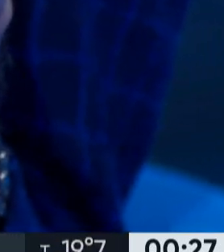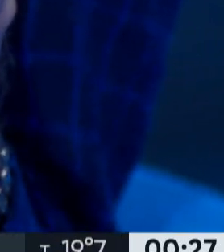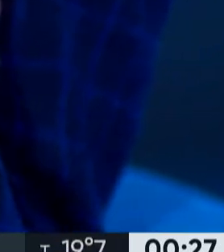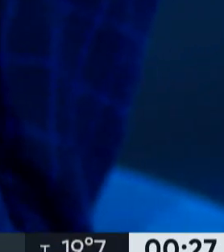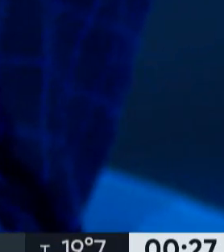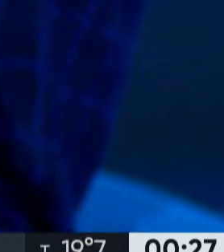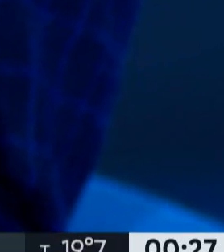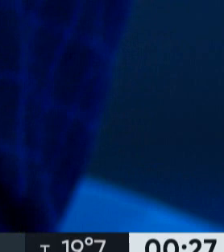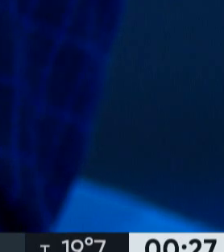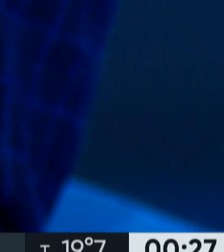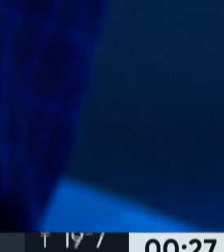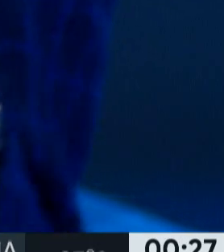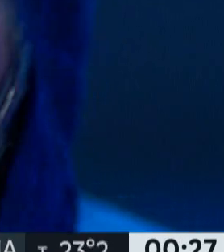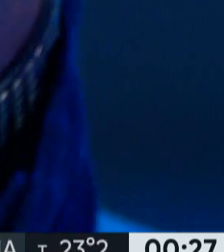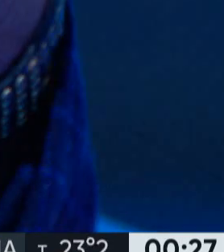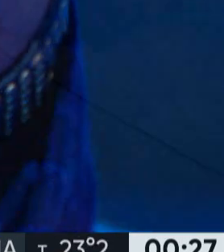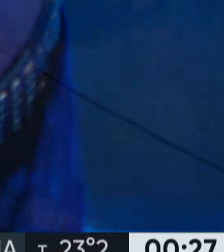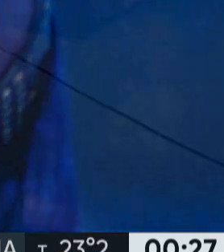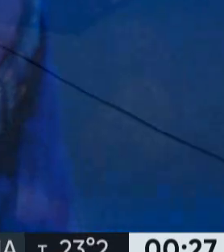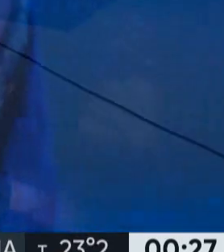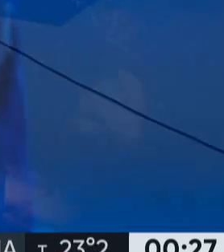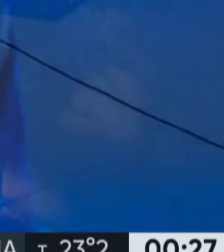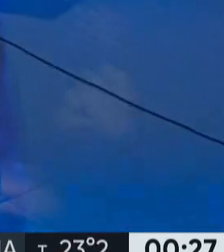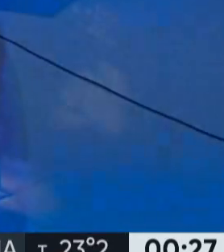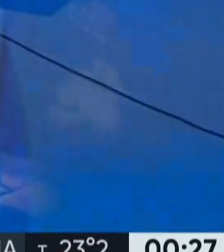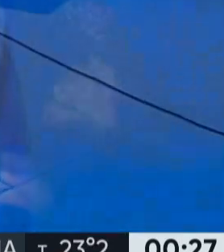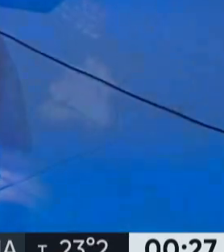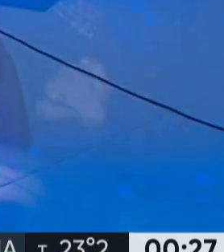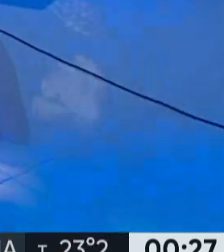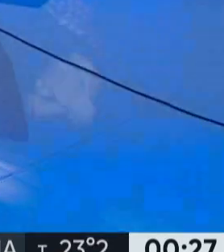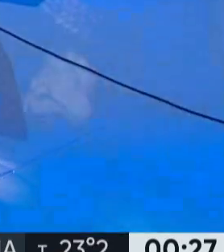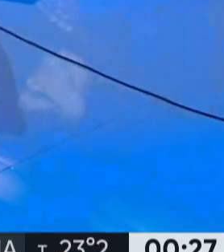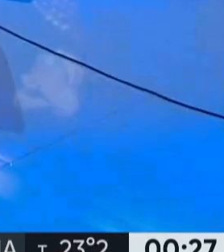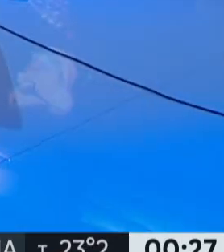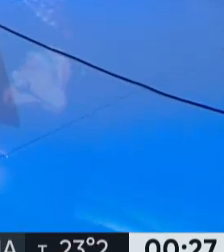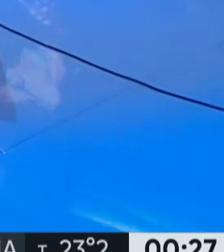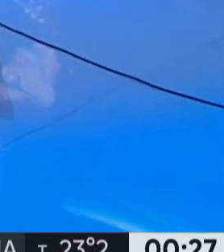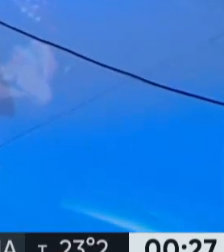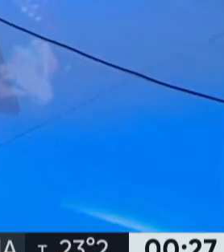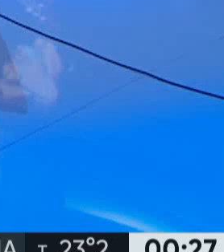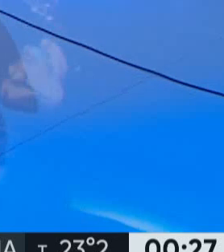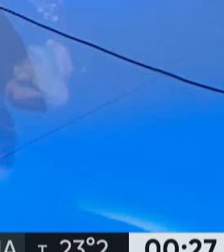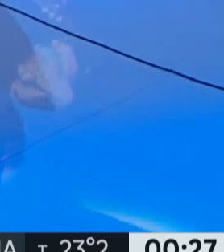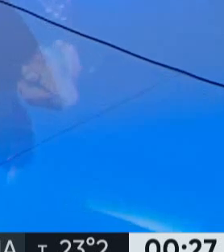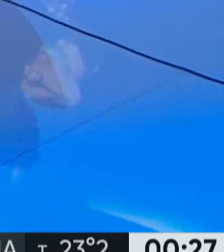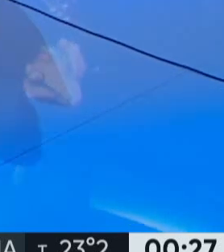y sin ganas de hablar. Creo que solo necesito un poco